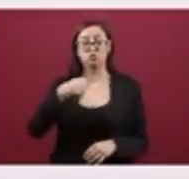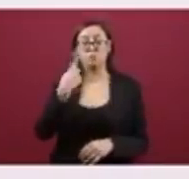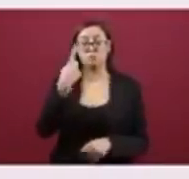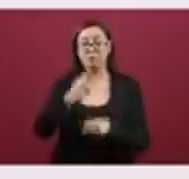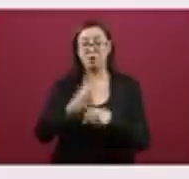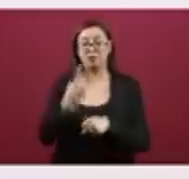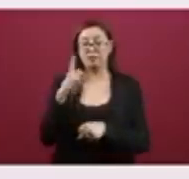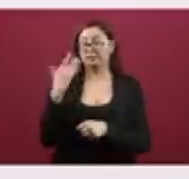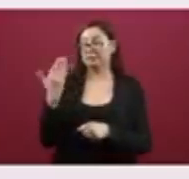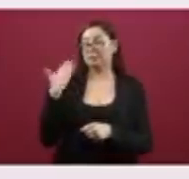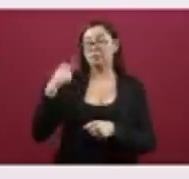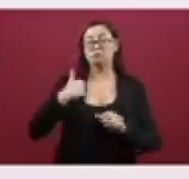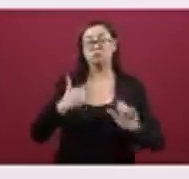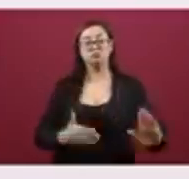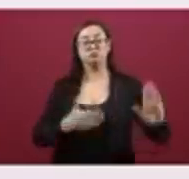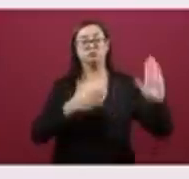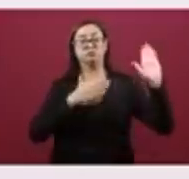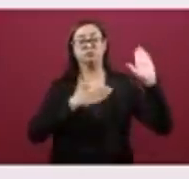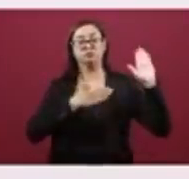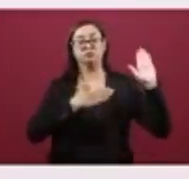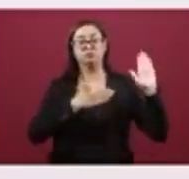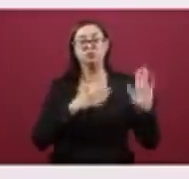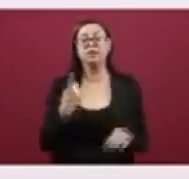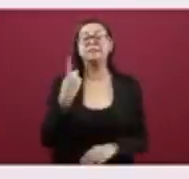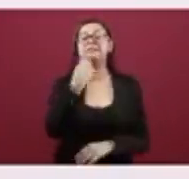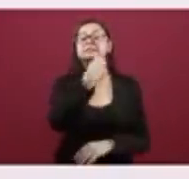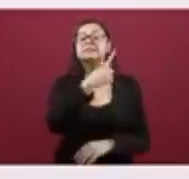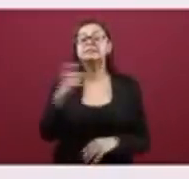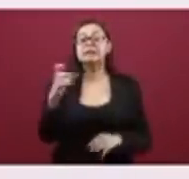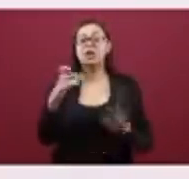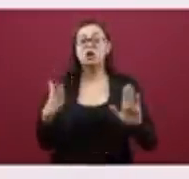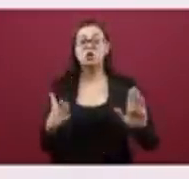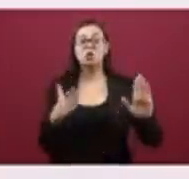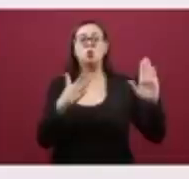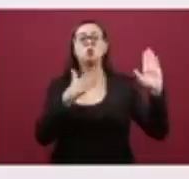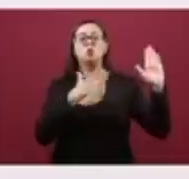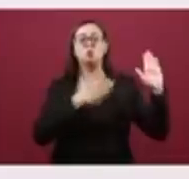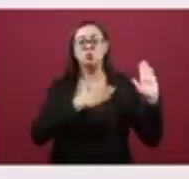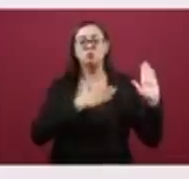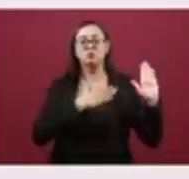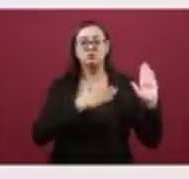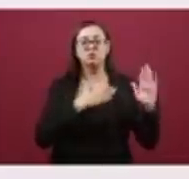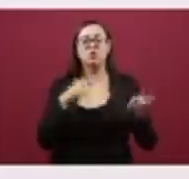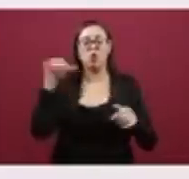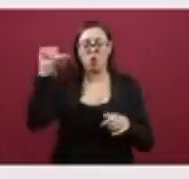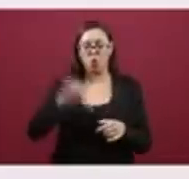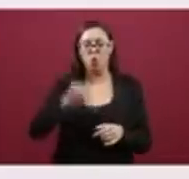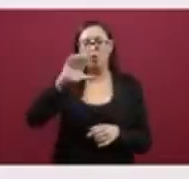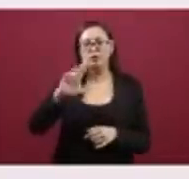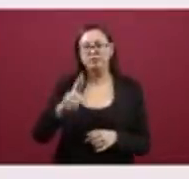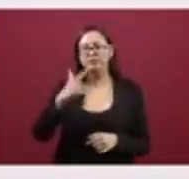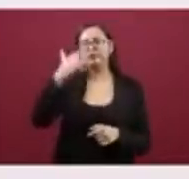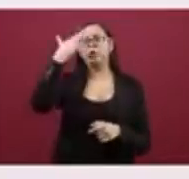mexico repasando los al día de hoy y vamos a entregar los anexos correspondientes